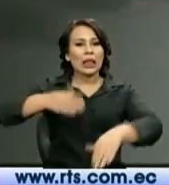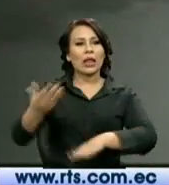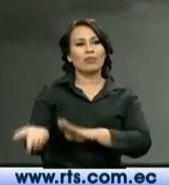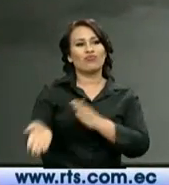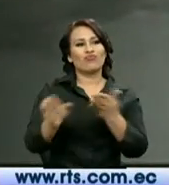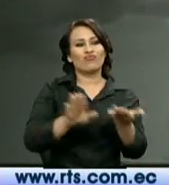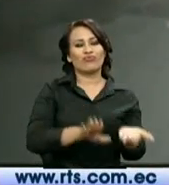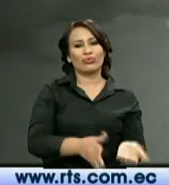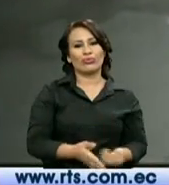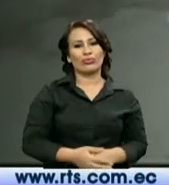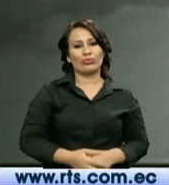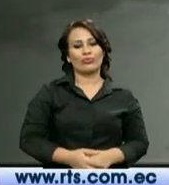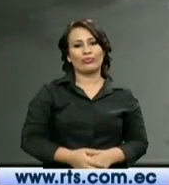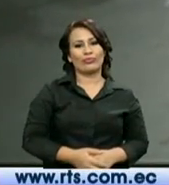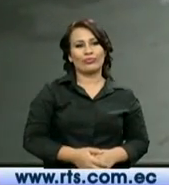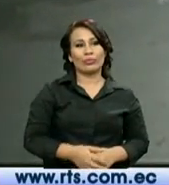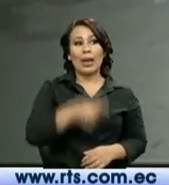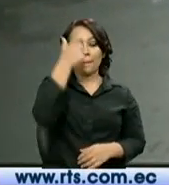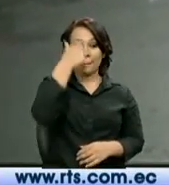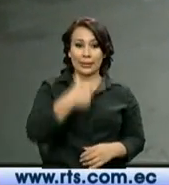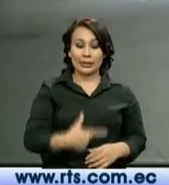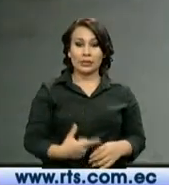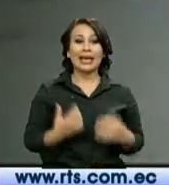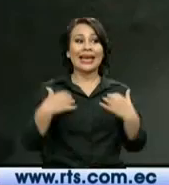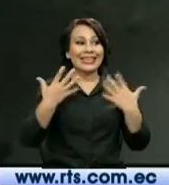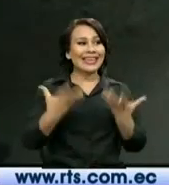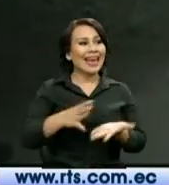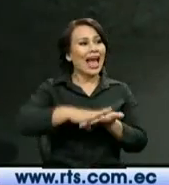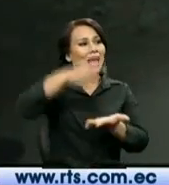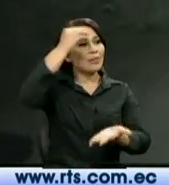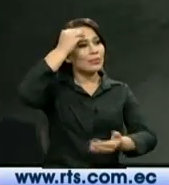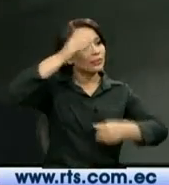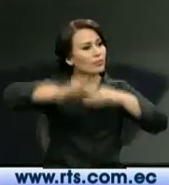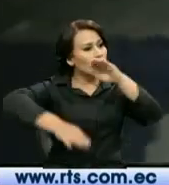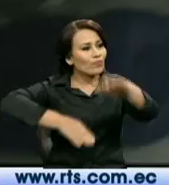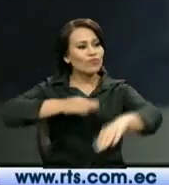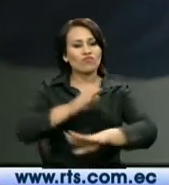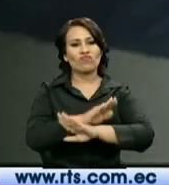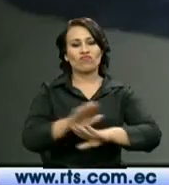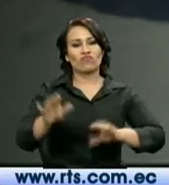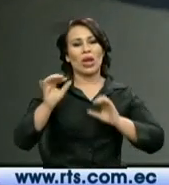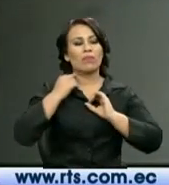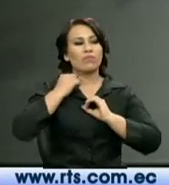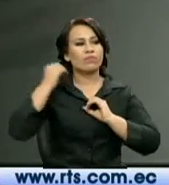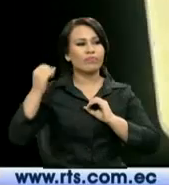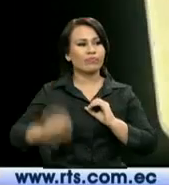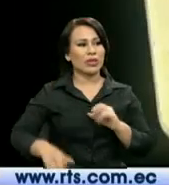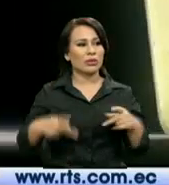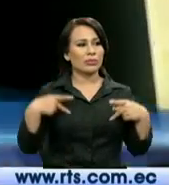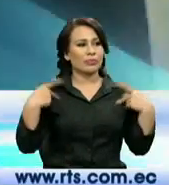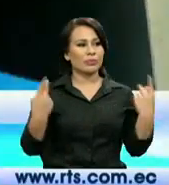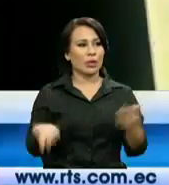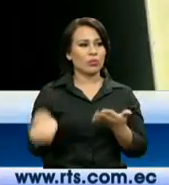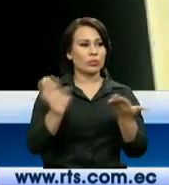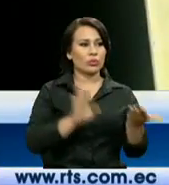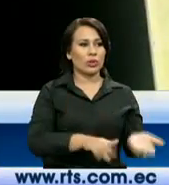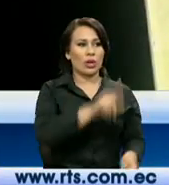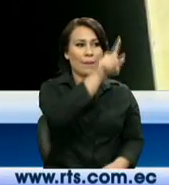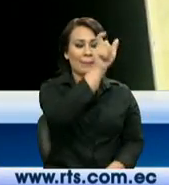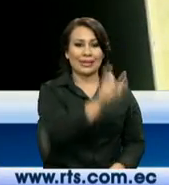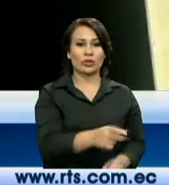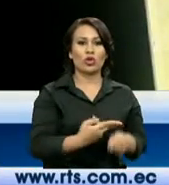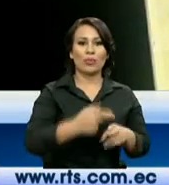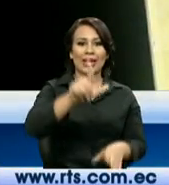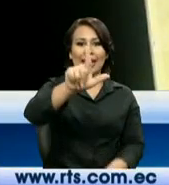afán de aprender a nadar hizo que perdiera la vida. Se trata de un ciudadano identificado como Claudio Fernando Limones Silvestre,